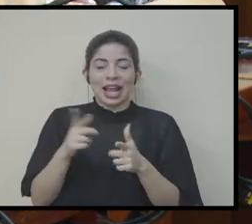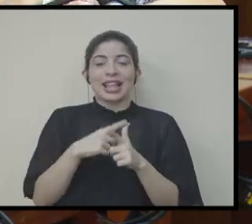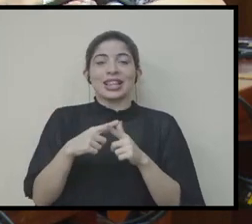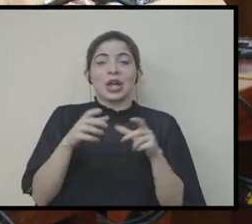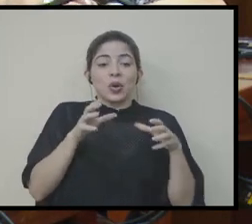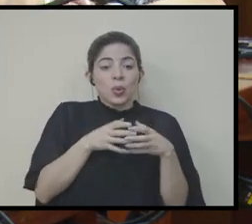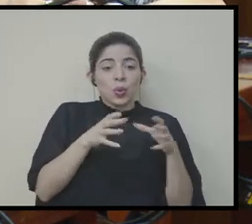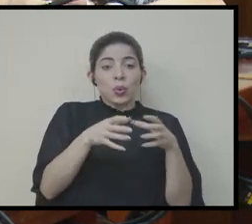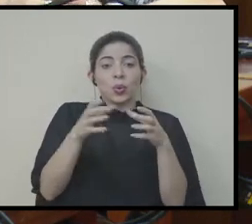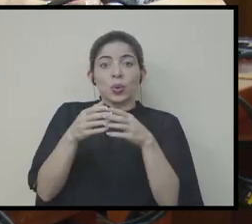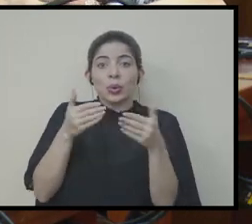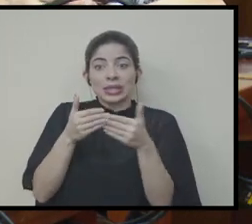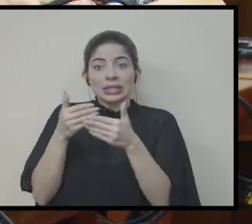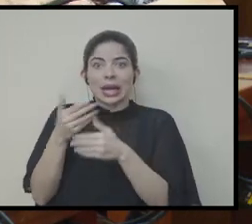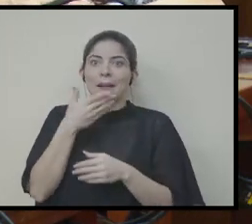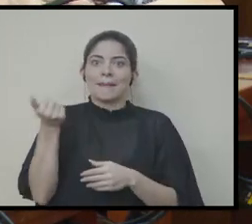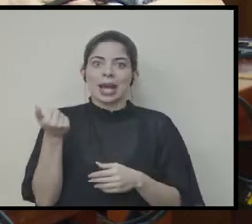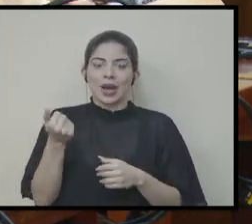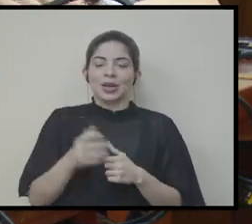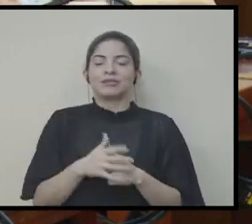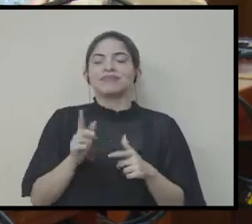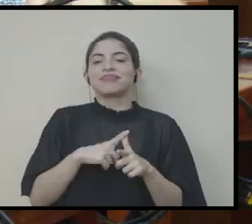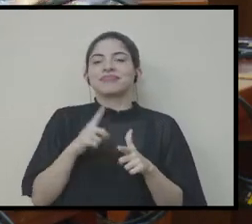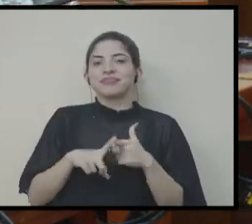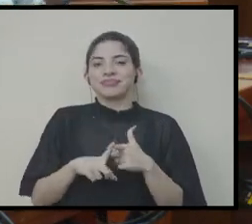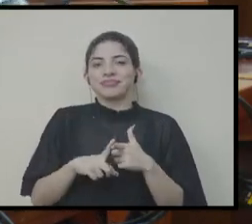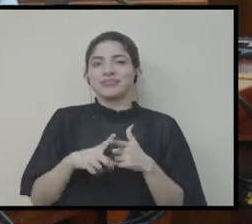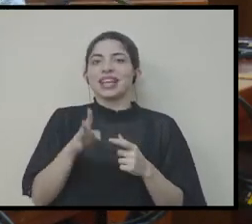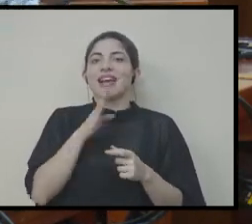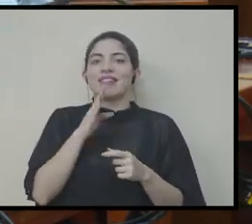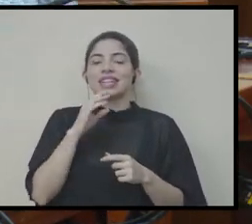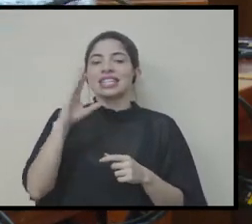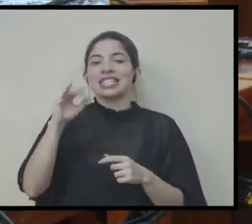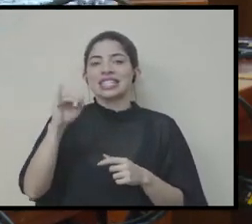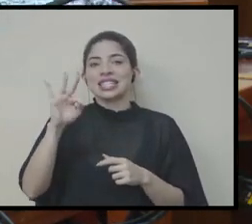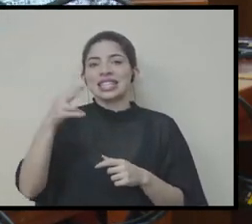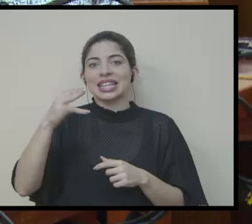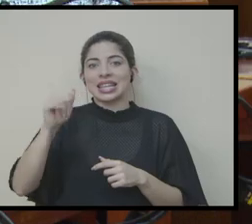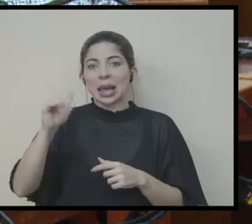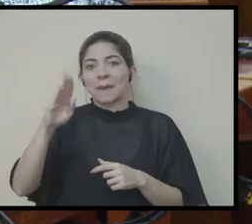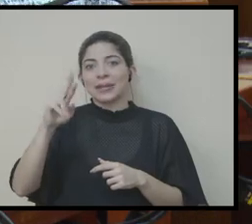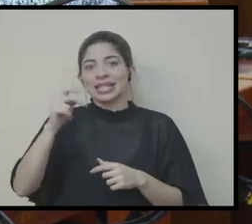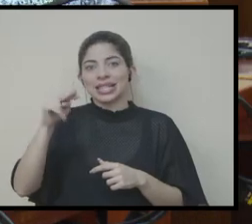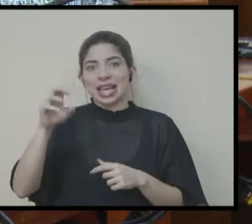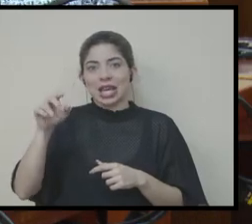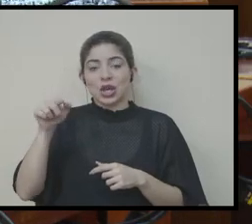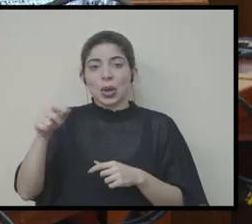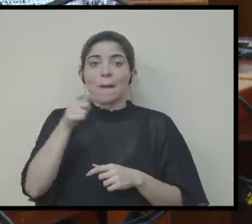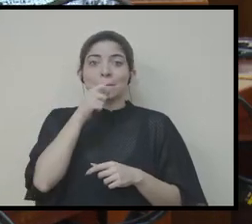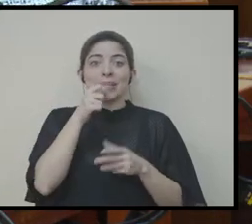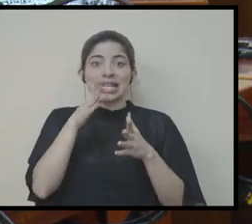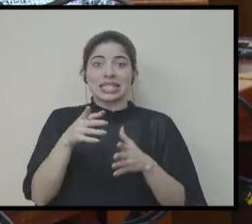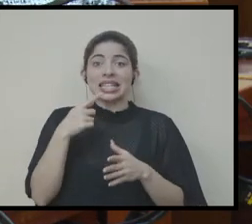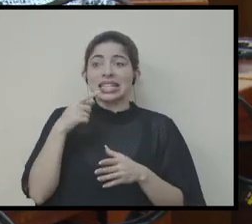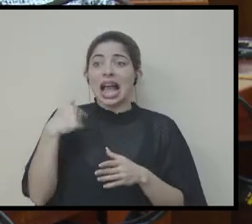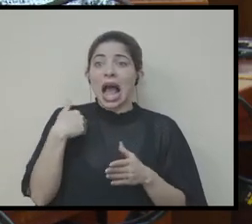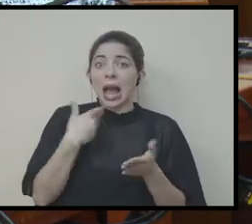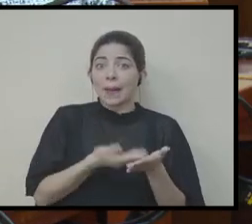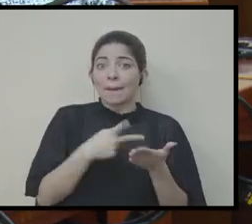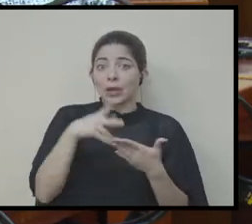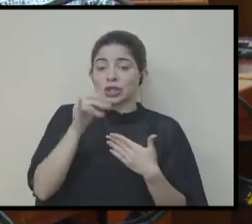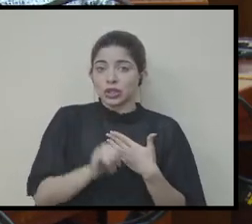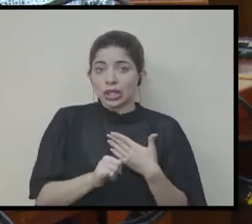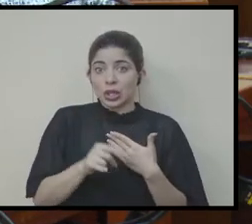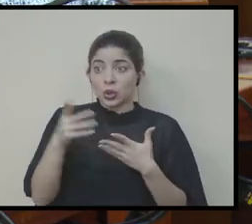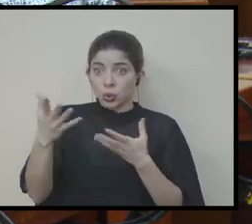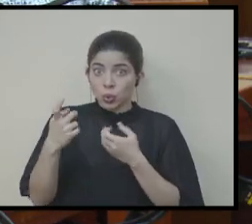las burbujas más aquí estén, mejor. Entonces, hablo con Cintia Briseño, que lleva Zona de Prensa, y me llama, y digo, sí, tengo este proyecto,